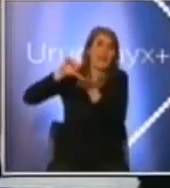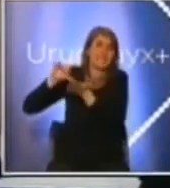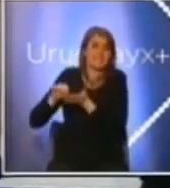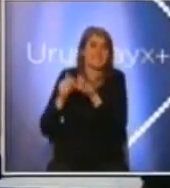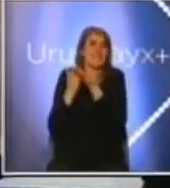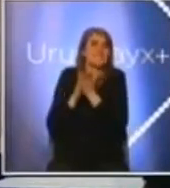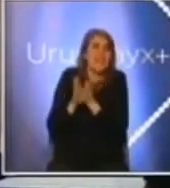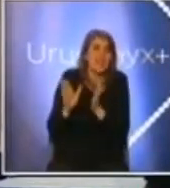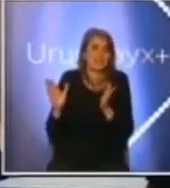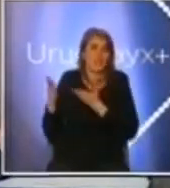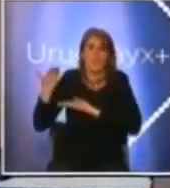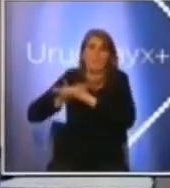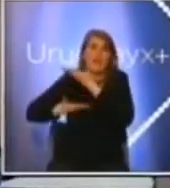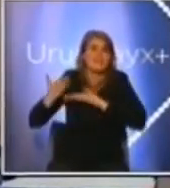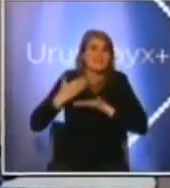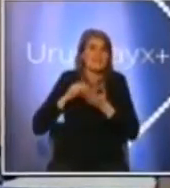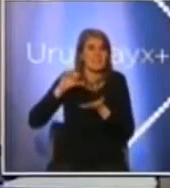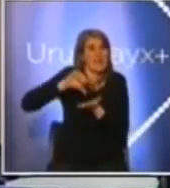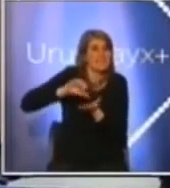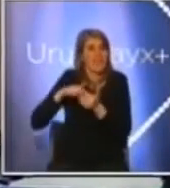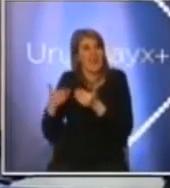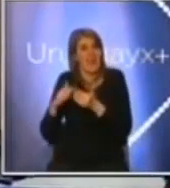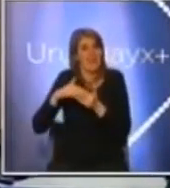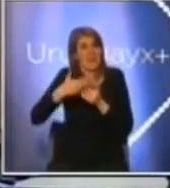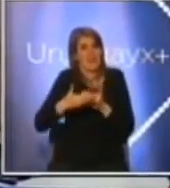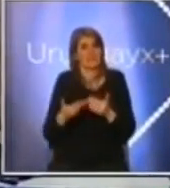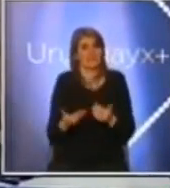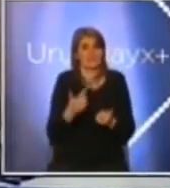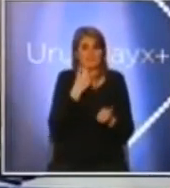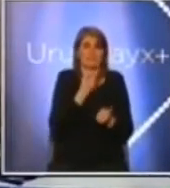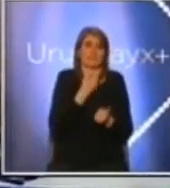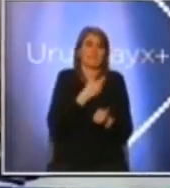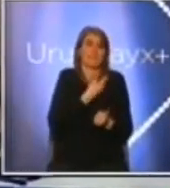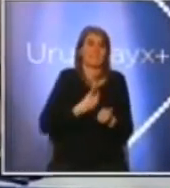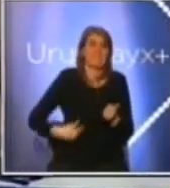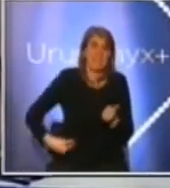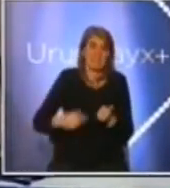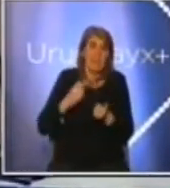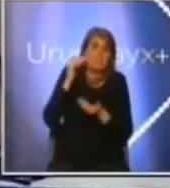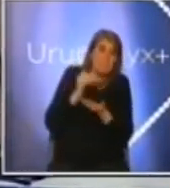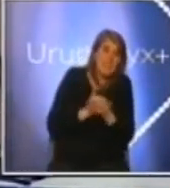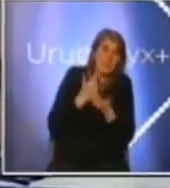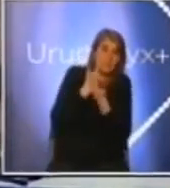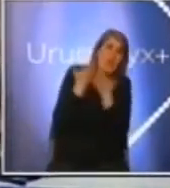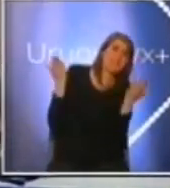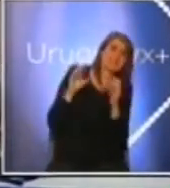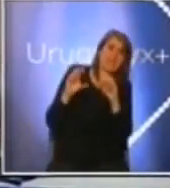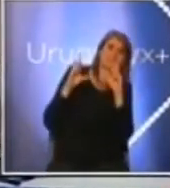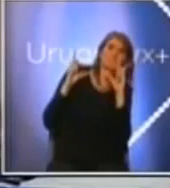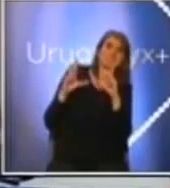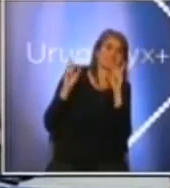abierto. Como bien dice nuestro presidente, menos retórica y exhibicionismo, más hechos concretos